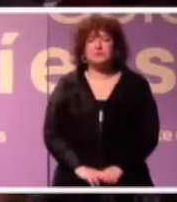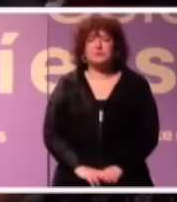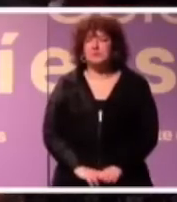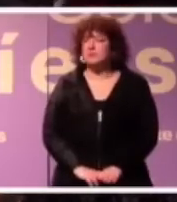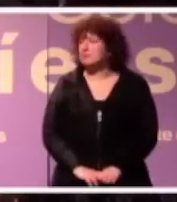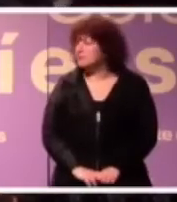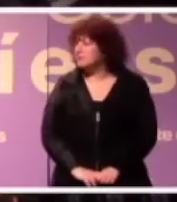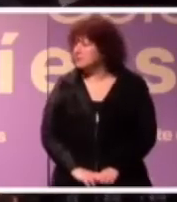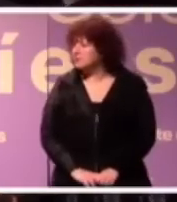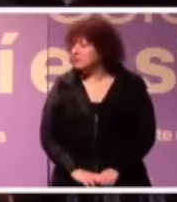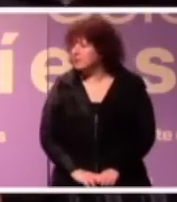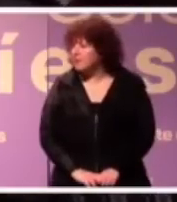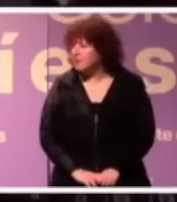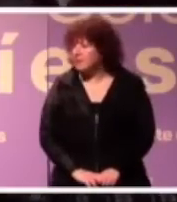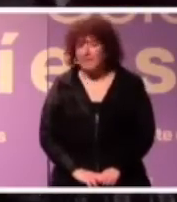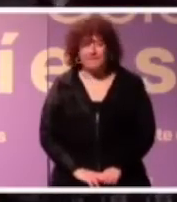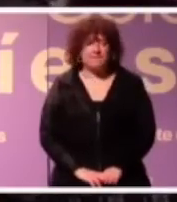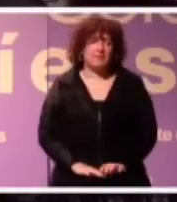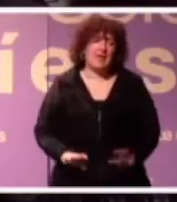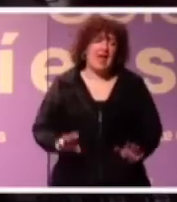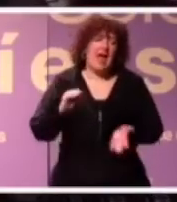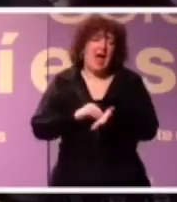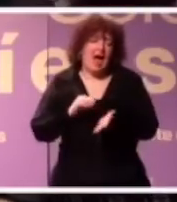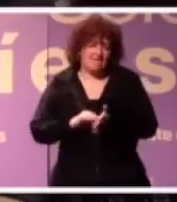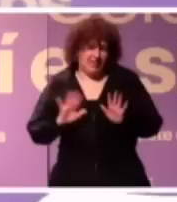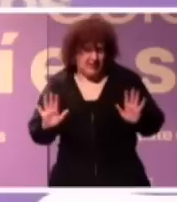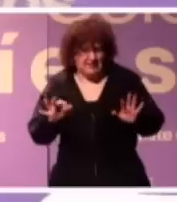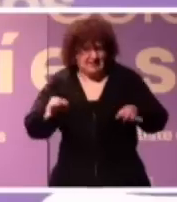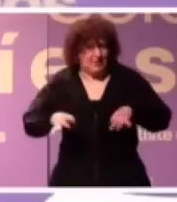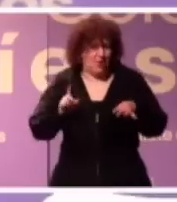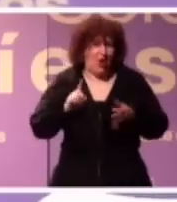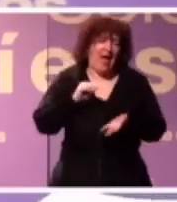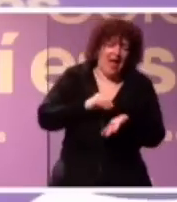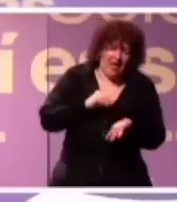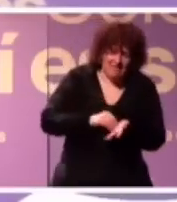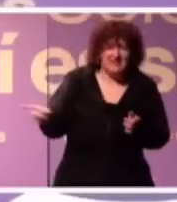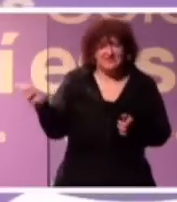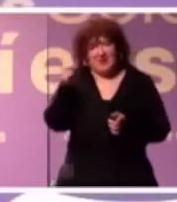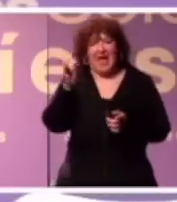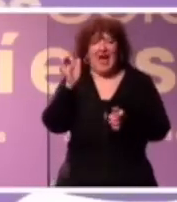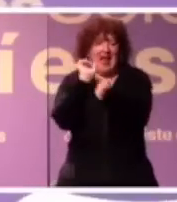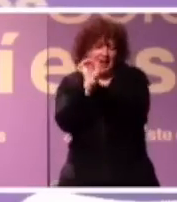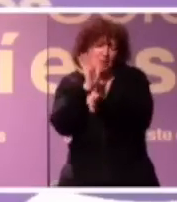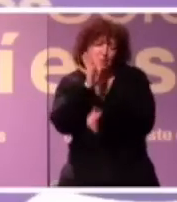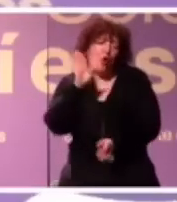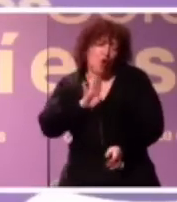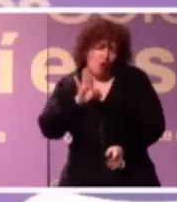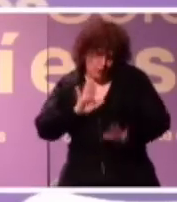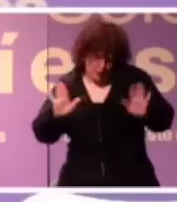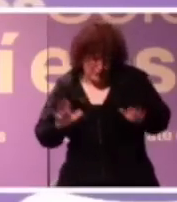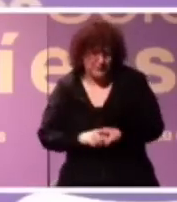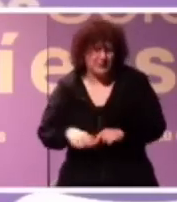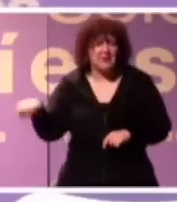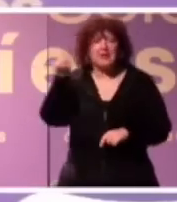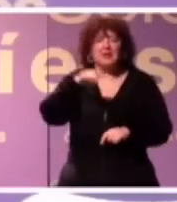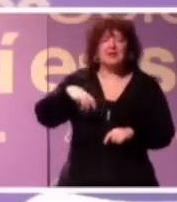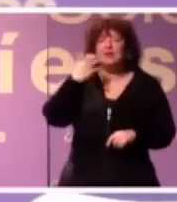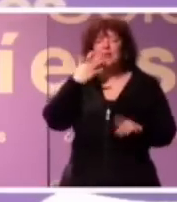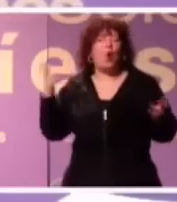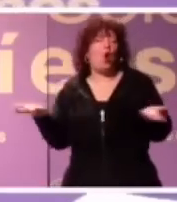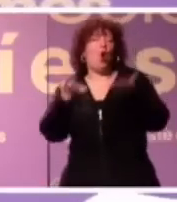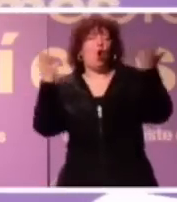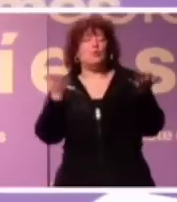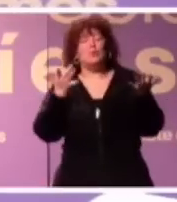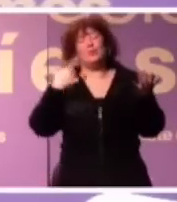a veces he dicho a veces Estos son muy partidarios del puñetivismo del populismo